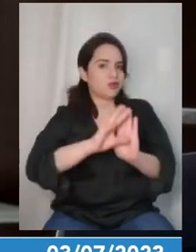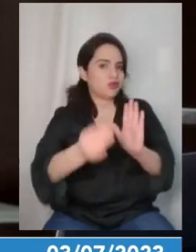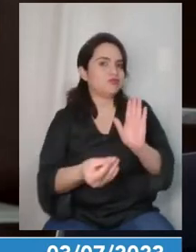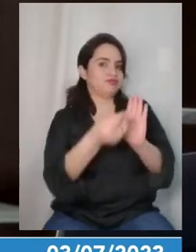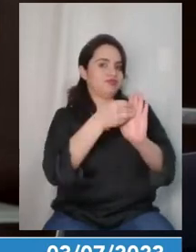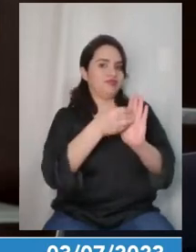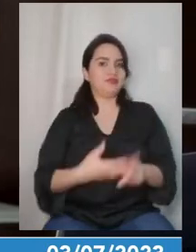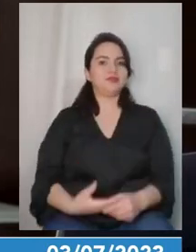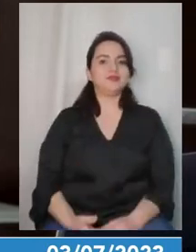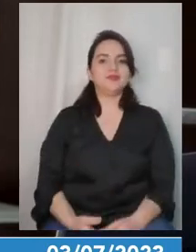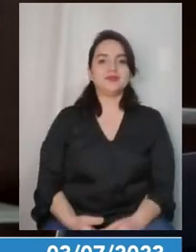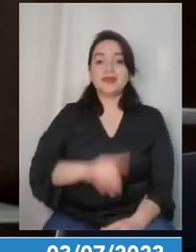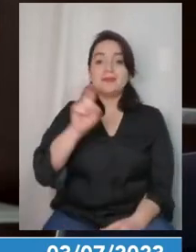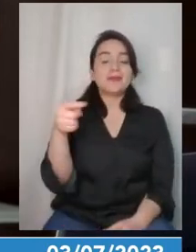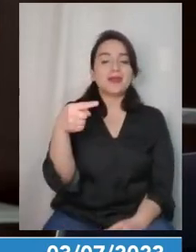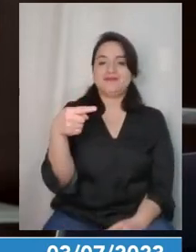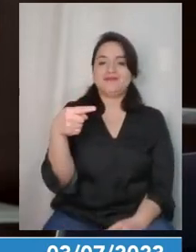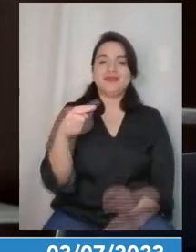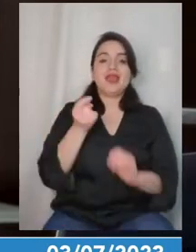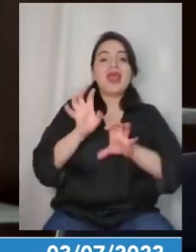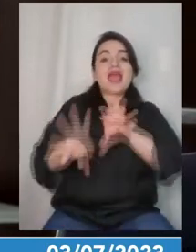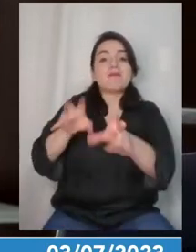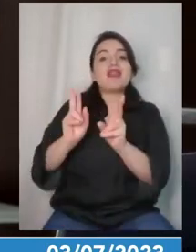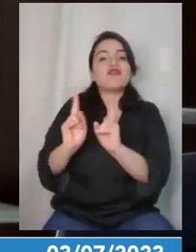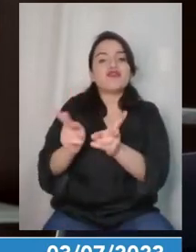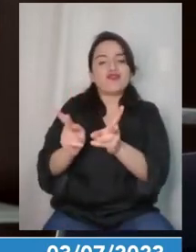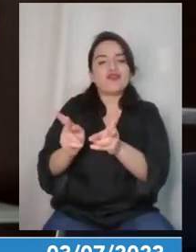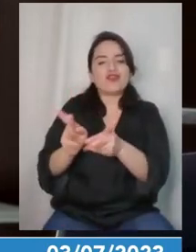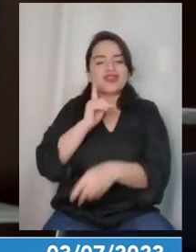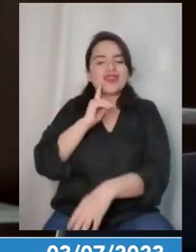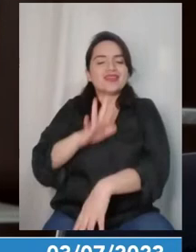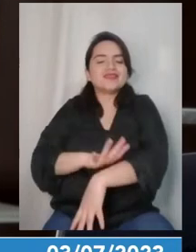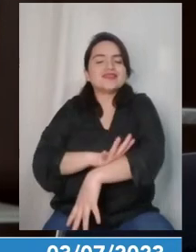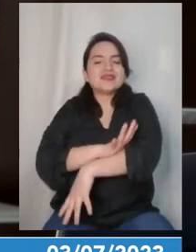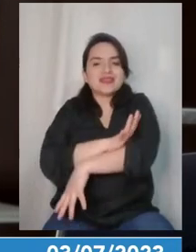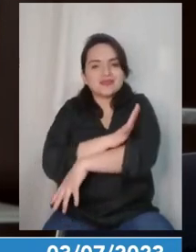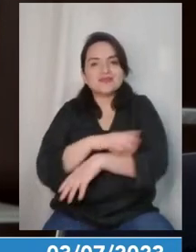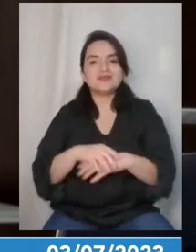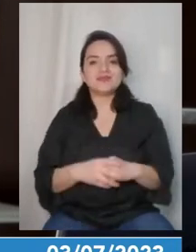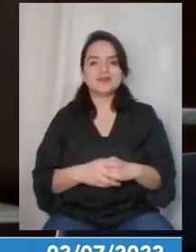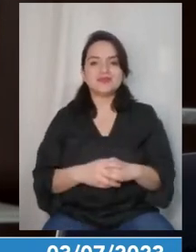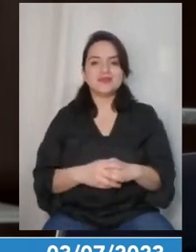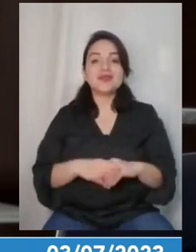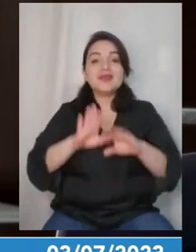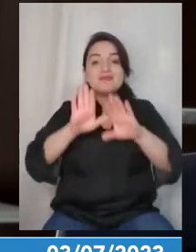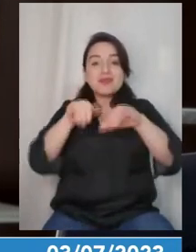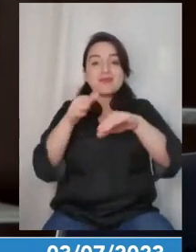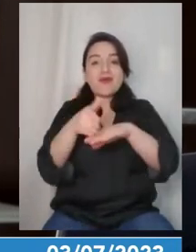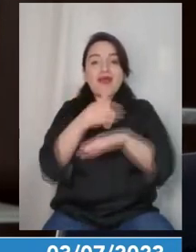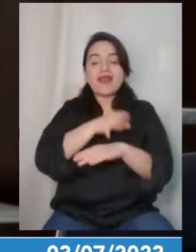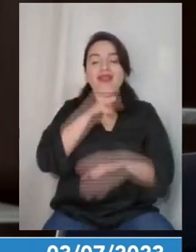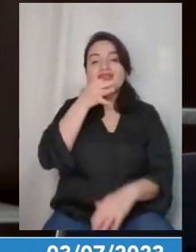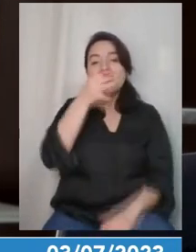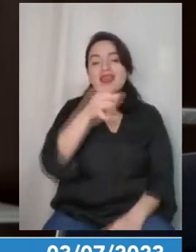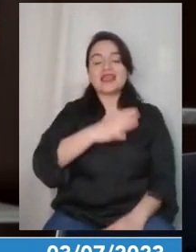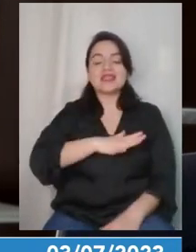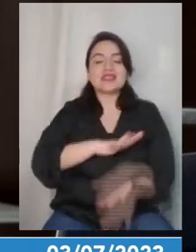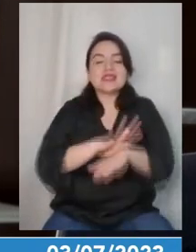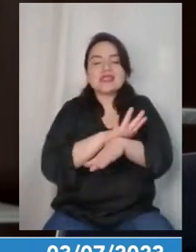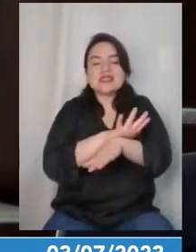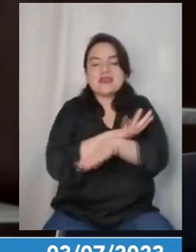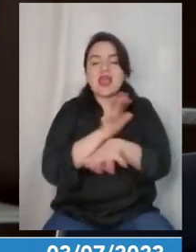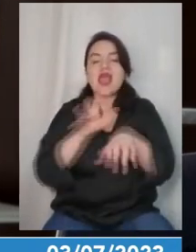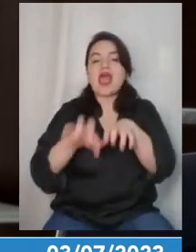animales son seres vivos dotados de sensibilidad. Como mencionaba anteriormente, la sensibilidad obedece a que los animales tienen